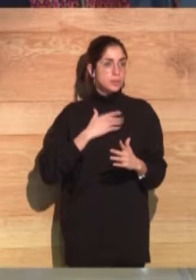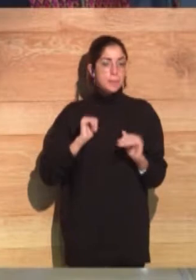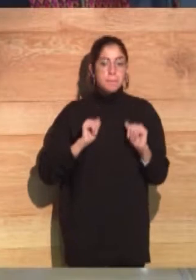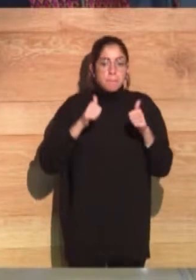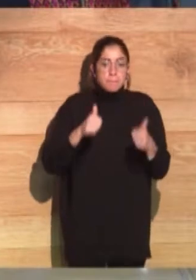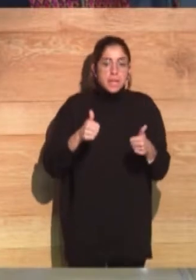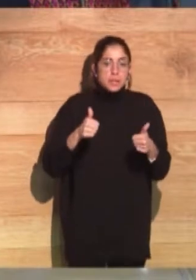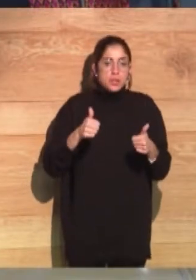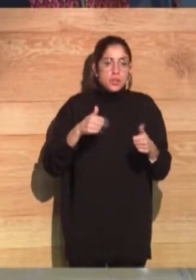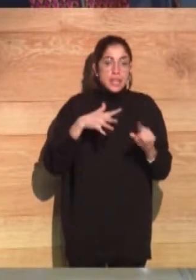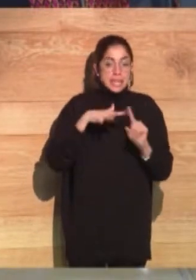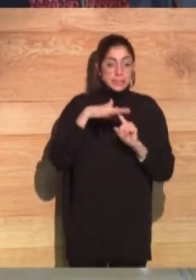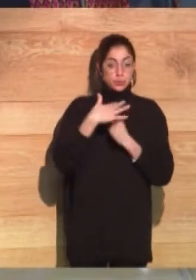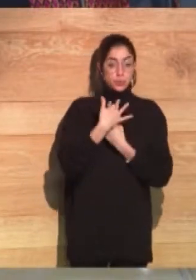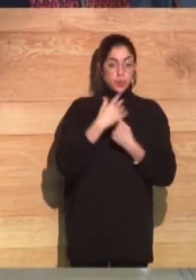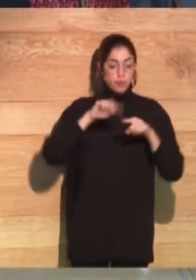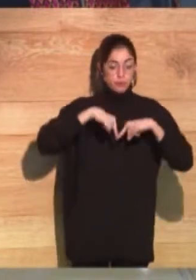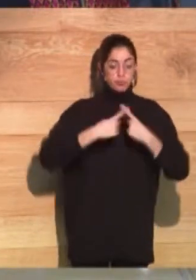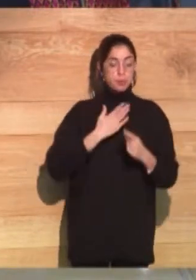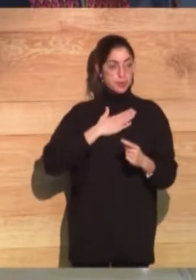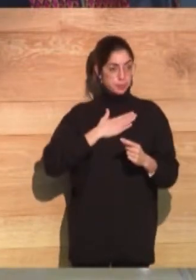empezó con mis circunstancias familiares.